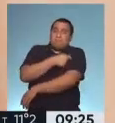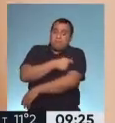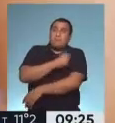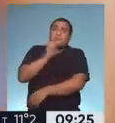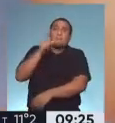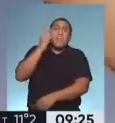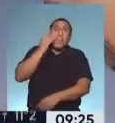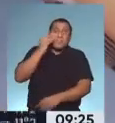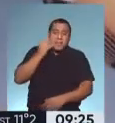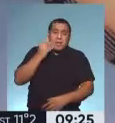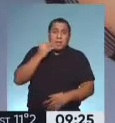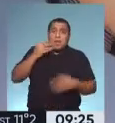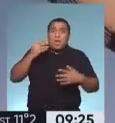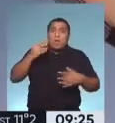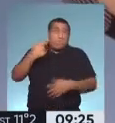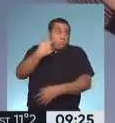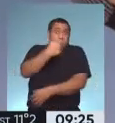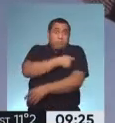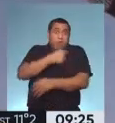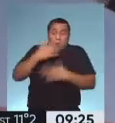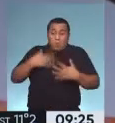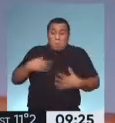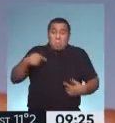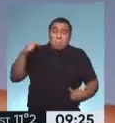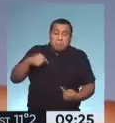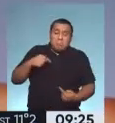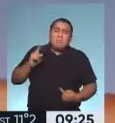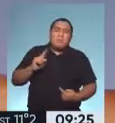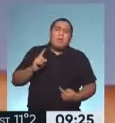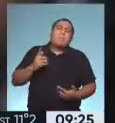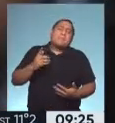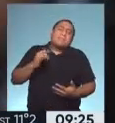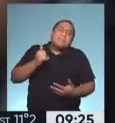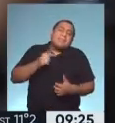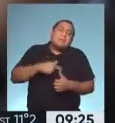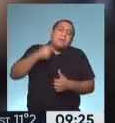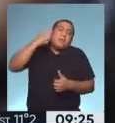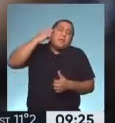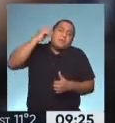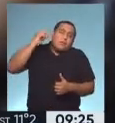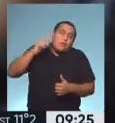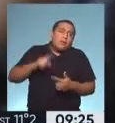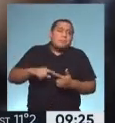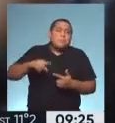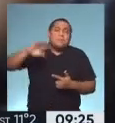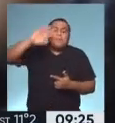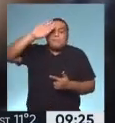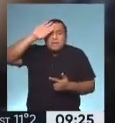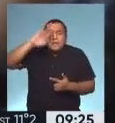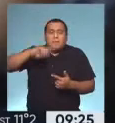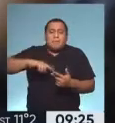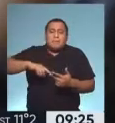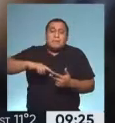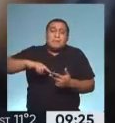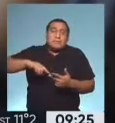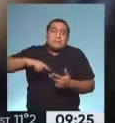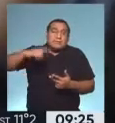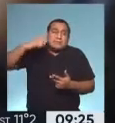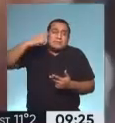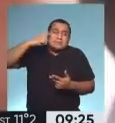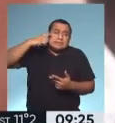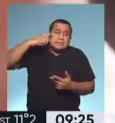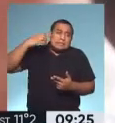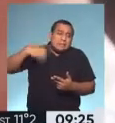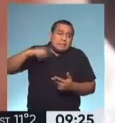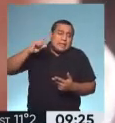efecto adverso más de los comunes digamos dolor de cabeza fiebre en mialgias y no han tenido ningún efecto adverso